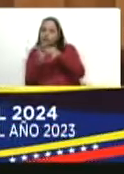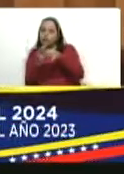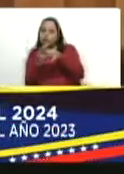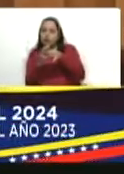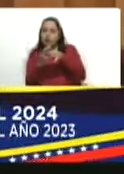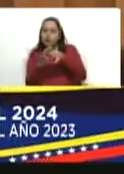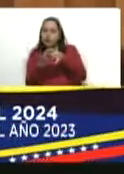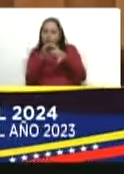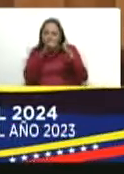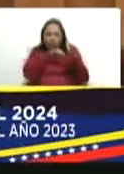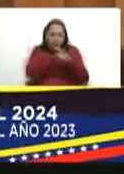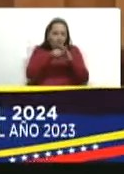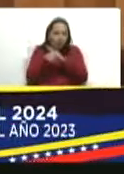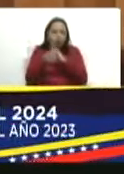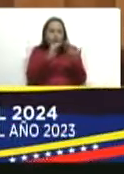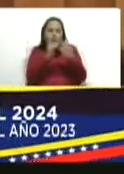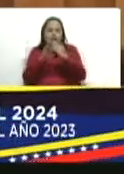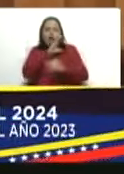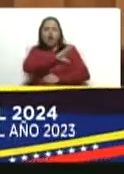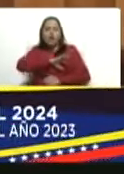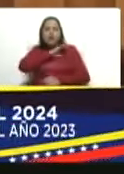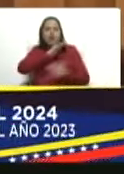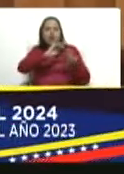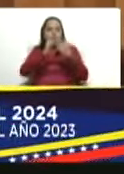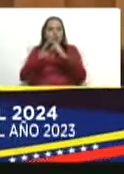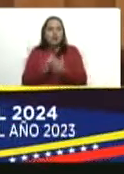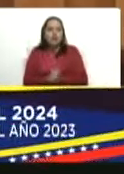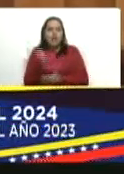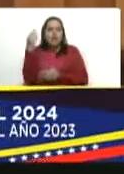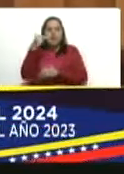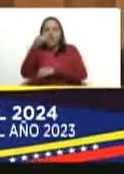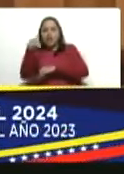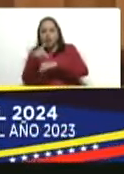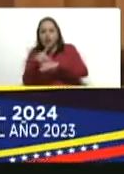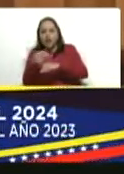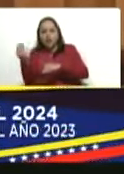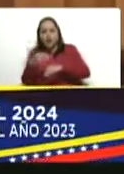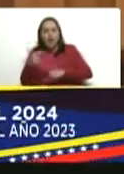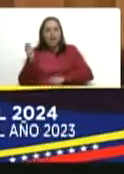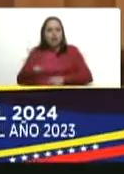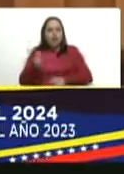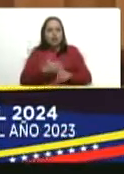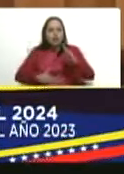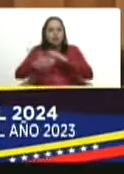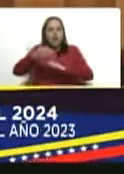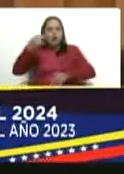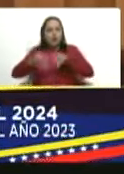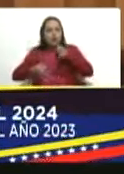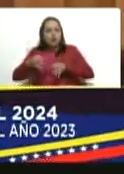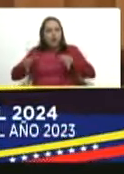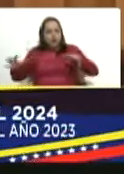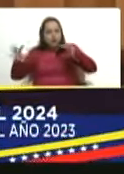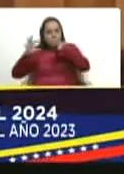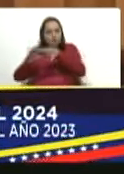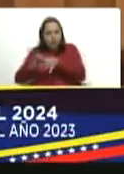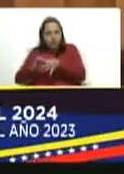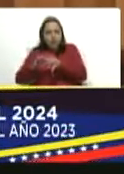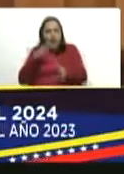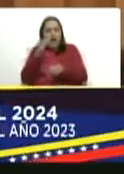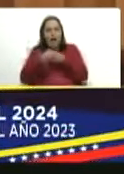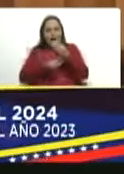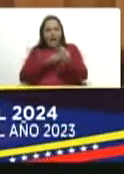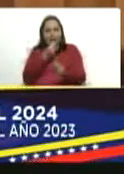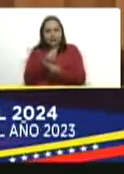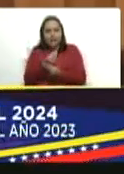vecinas, comunidades, consejos comunales, Asamblea Nacional y Tribunal Supremo de Justicia para instalar